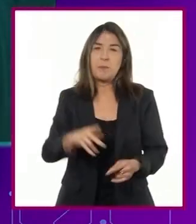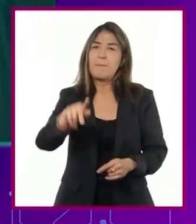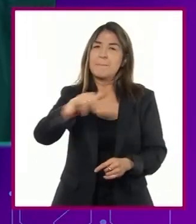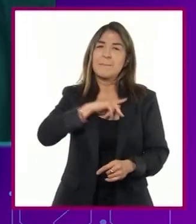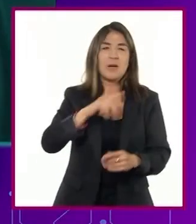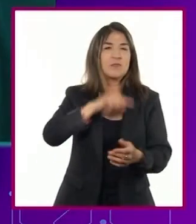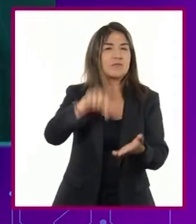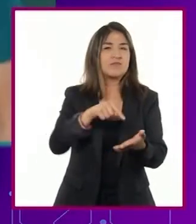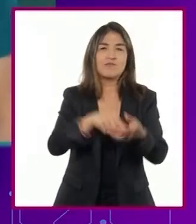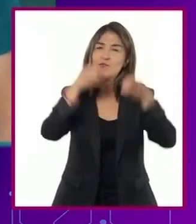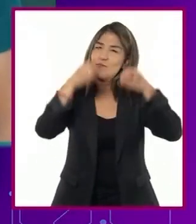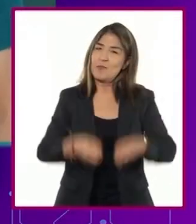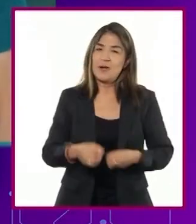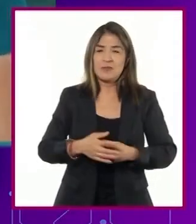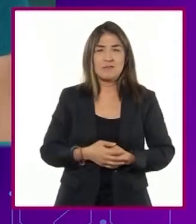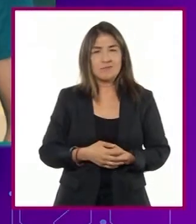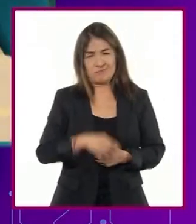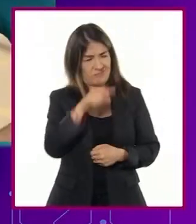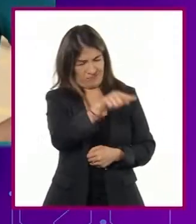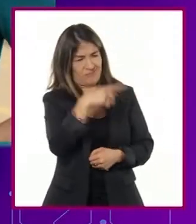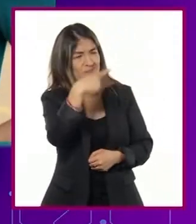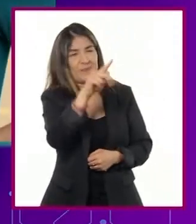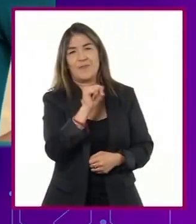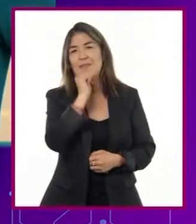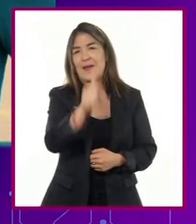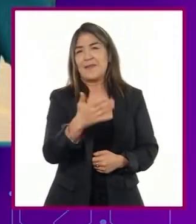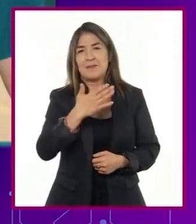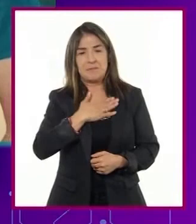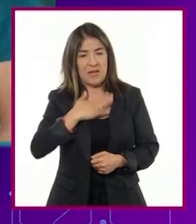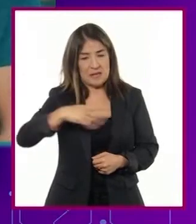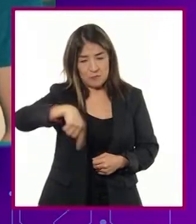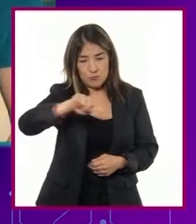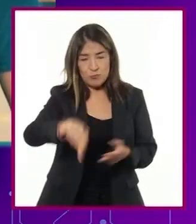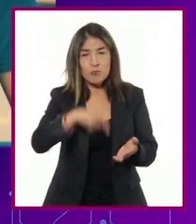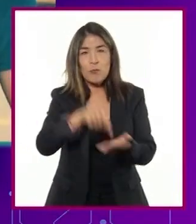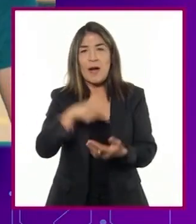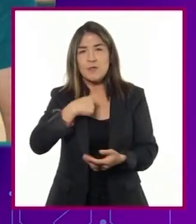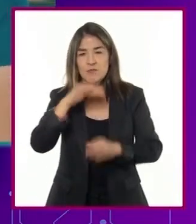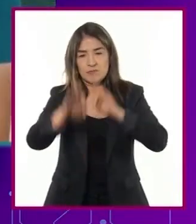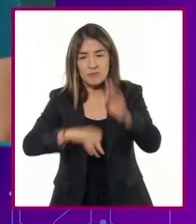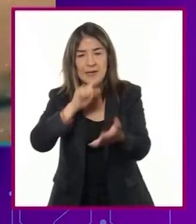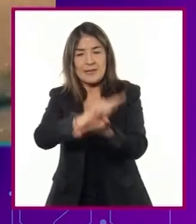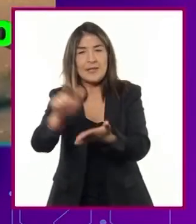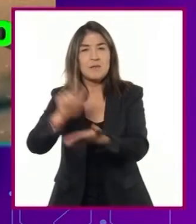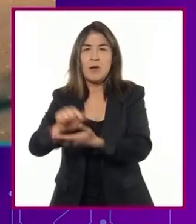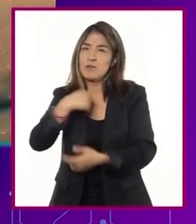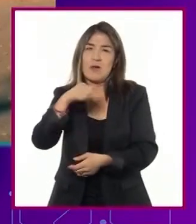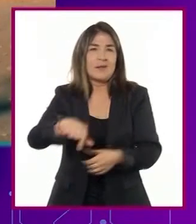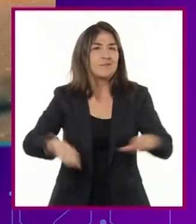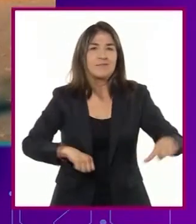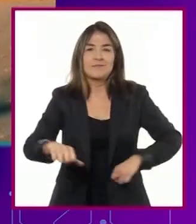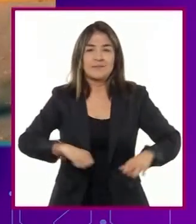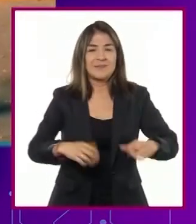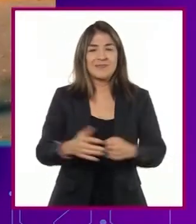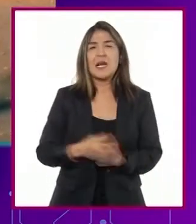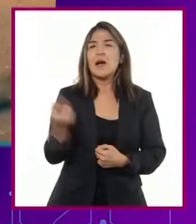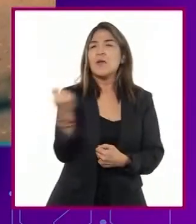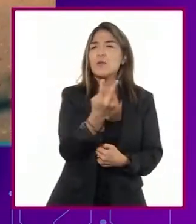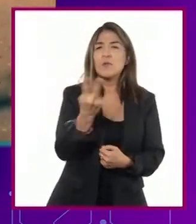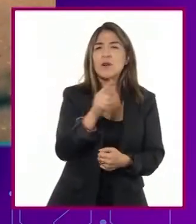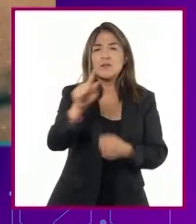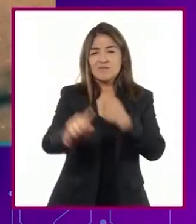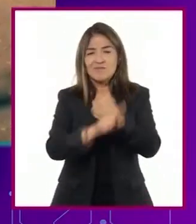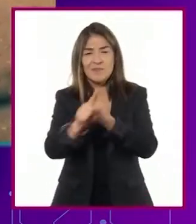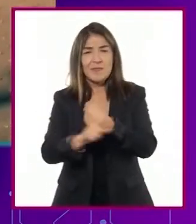por lo tanto nos pertenece. Pero no es de ustedes. Nosotros, los de San Pablo, le damos mantenimiento y aquí hacemos nuestras fiestas. ¿Qué conflictos has